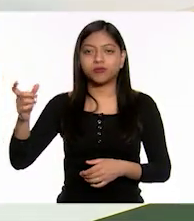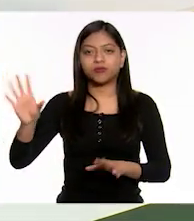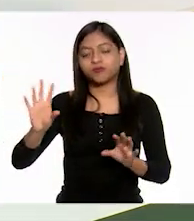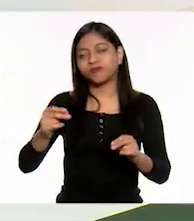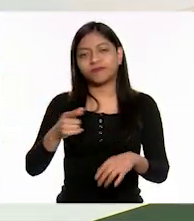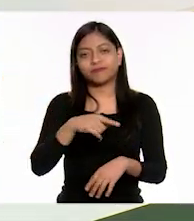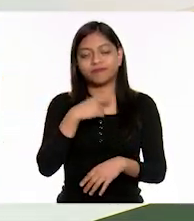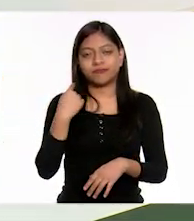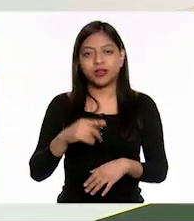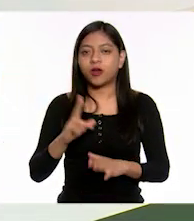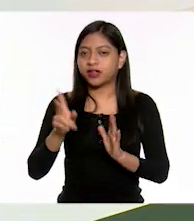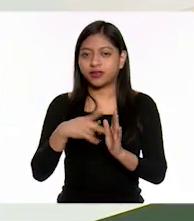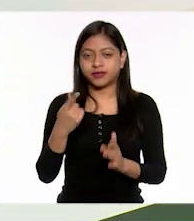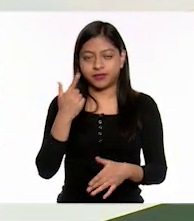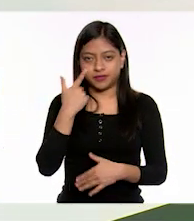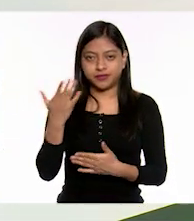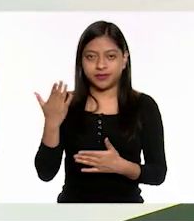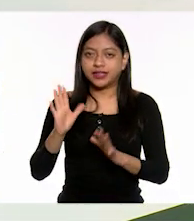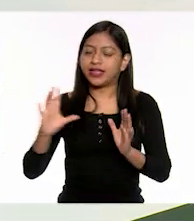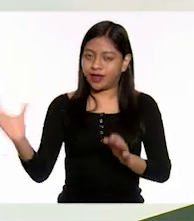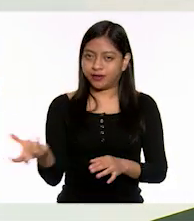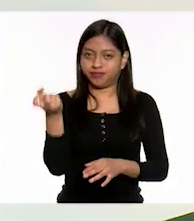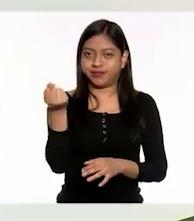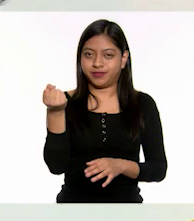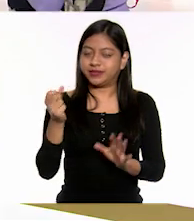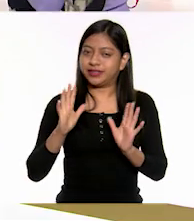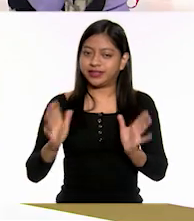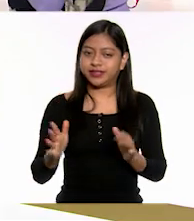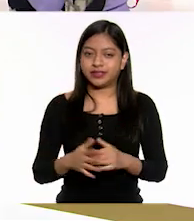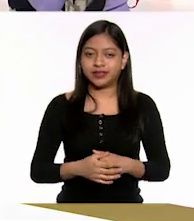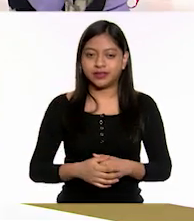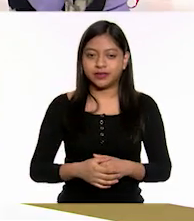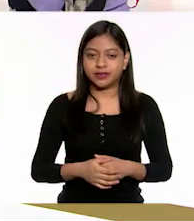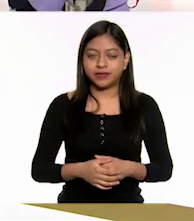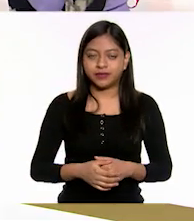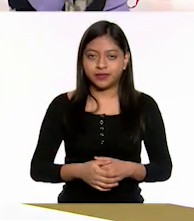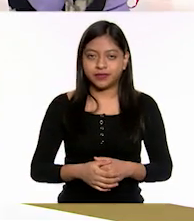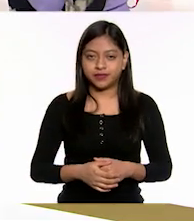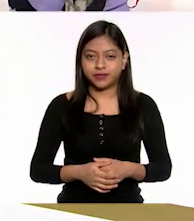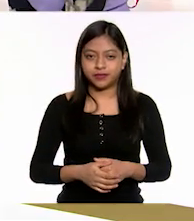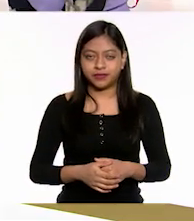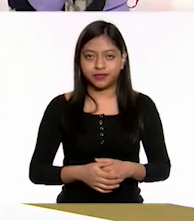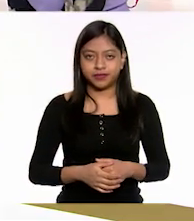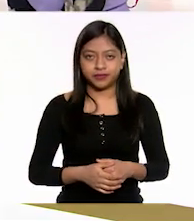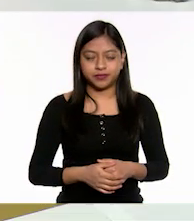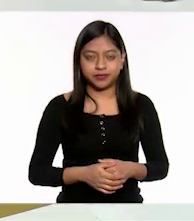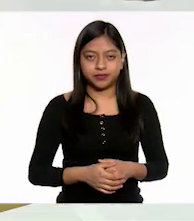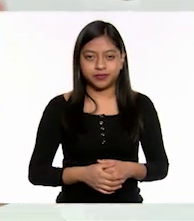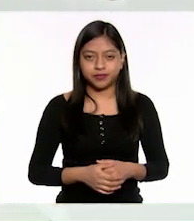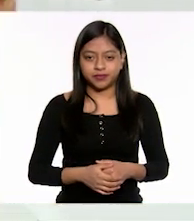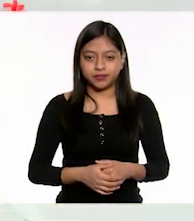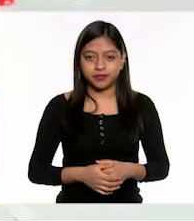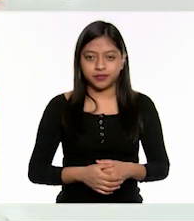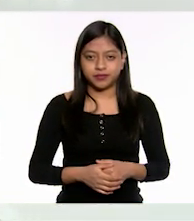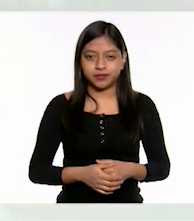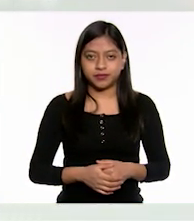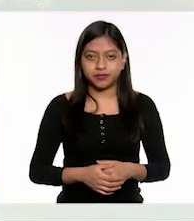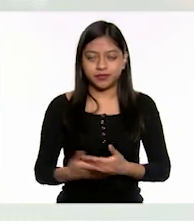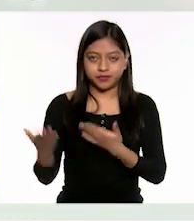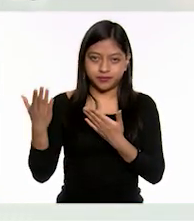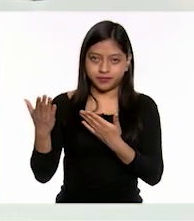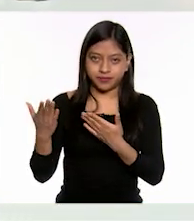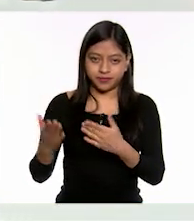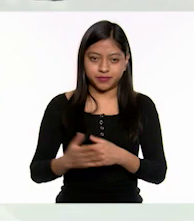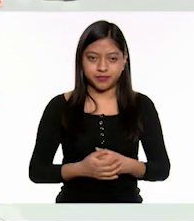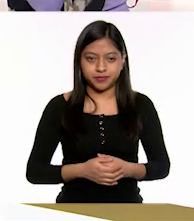recuerden están más alcance a tomar una y de la segunda variante a ver